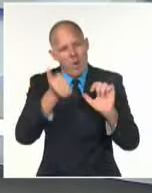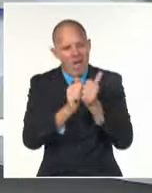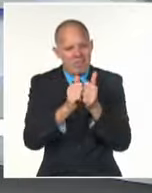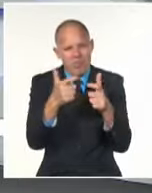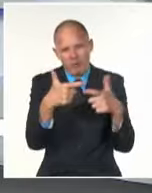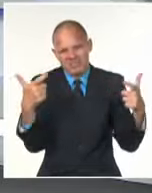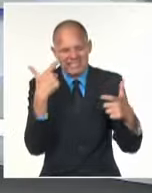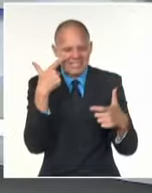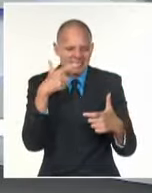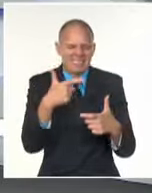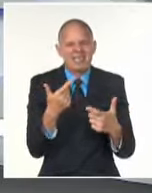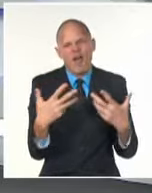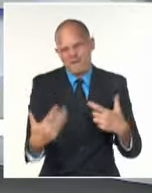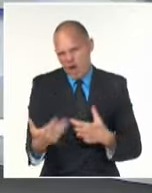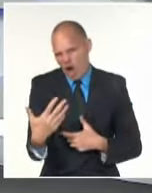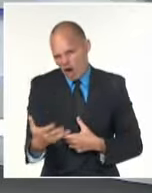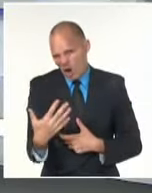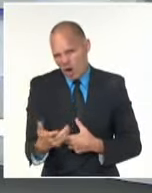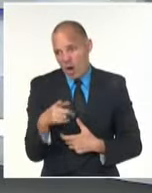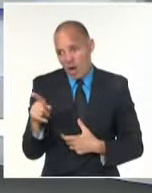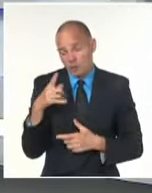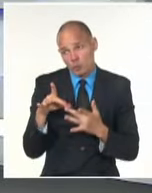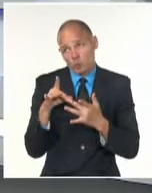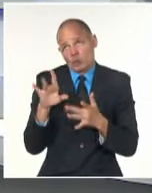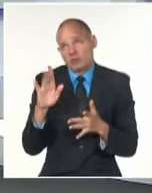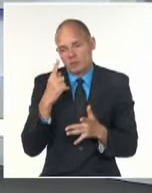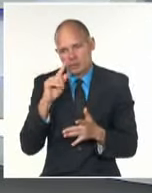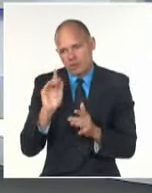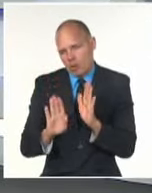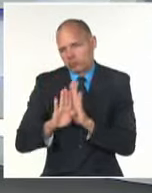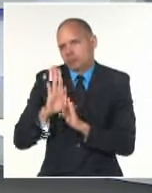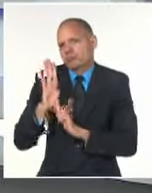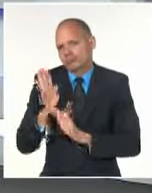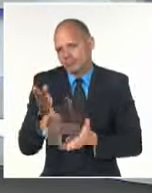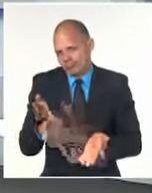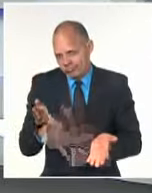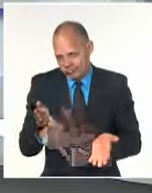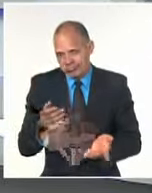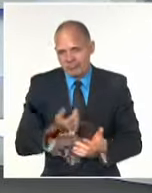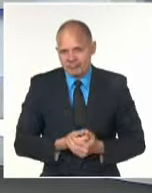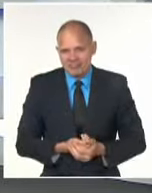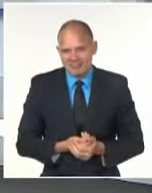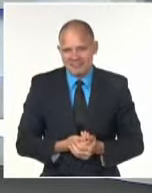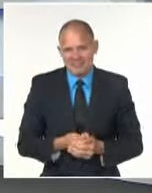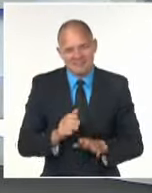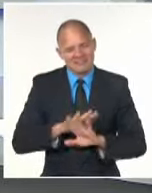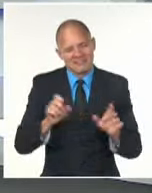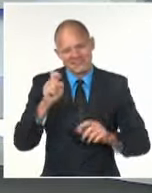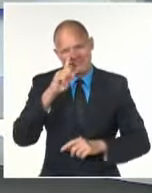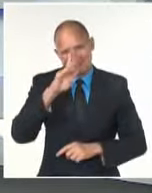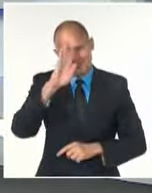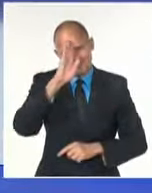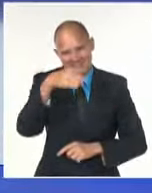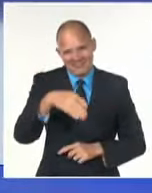cubanos están bien distantes de lo que algún día fueron. Y así terminamos. Buenas noches.